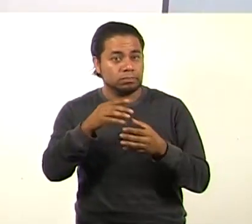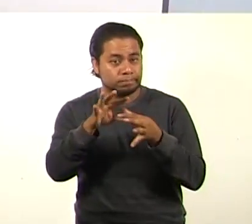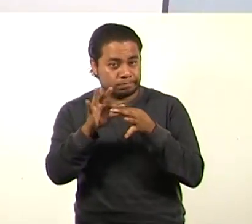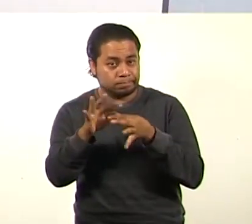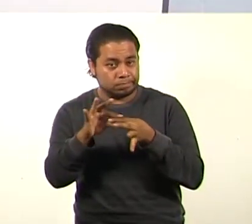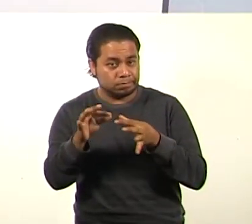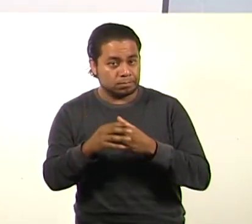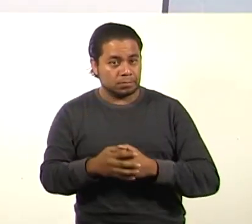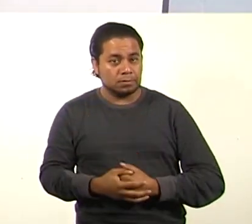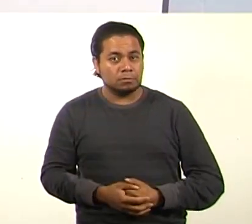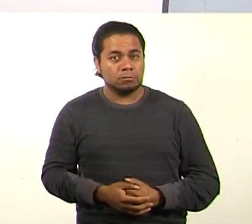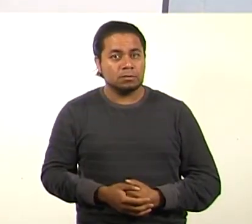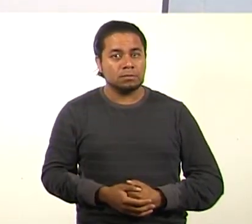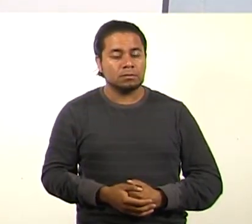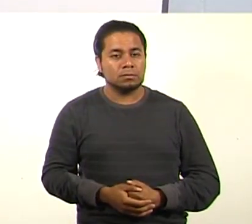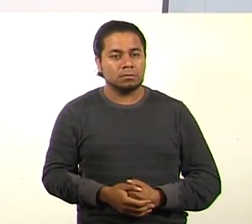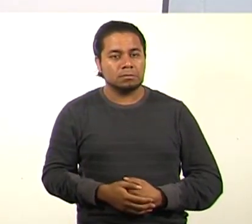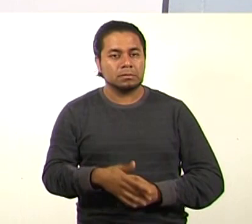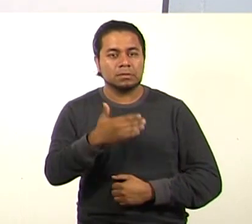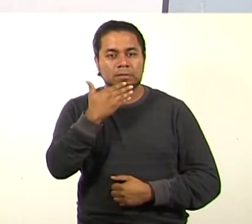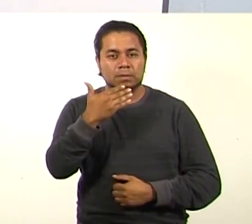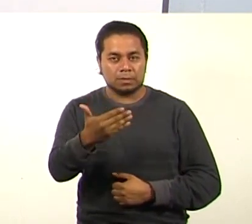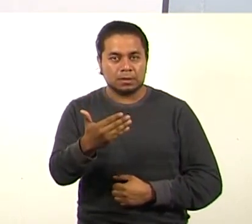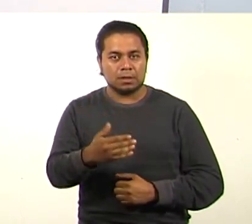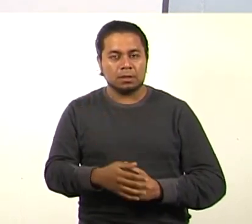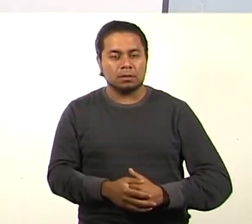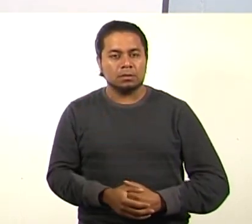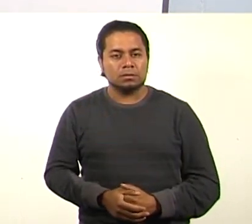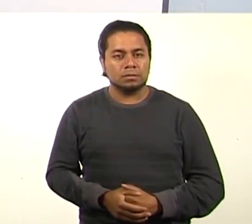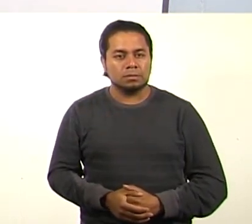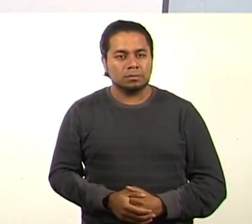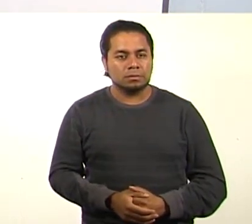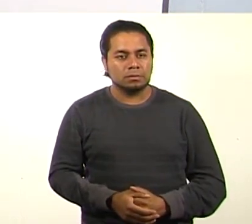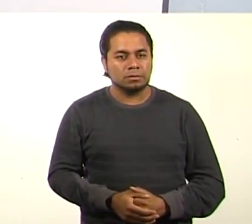viendo? Bien, ahora